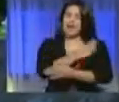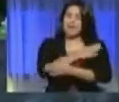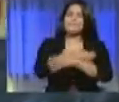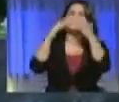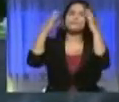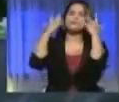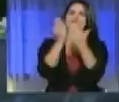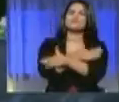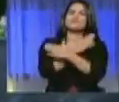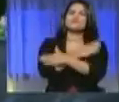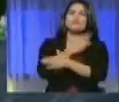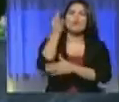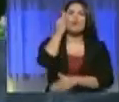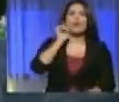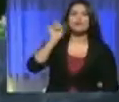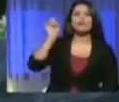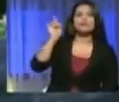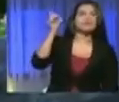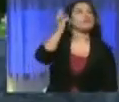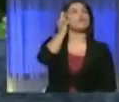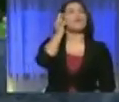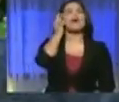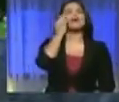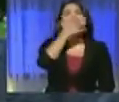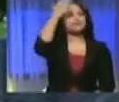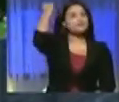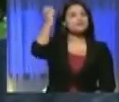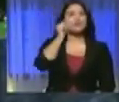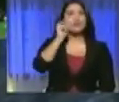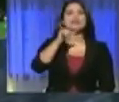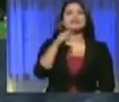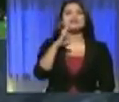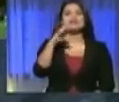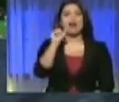pueblo para nuestra Jessica López, ahí está.